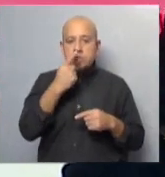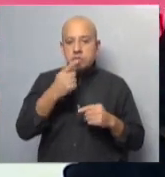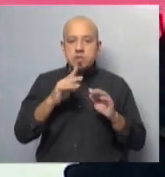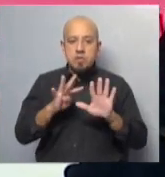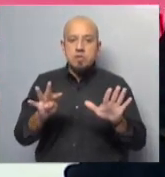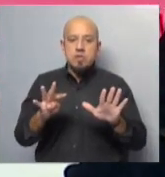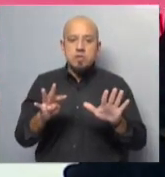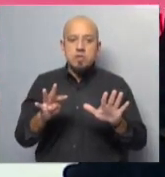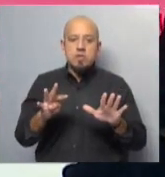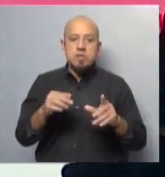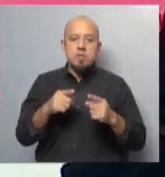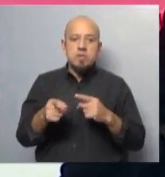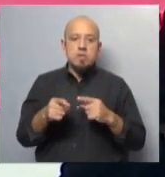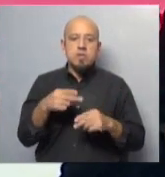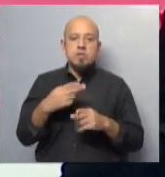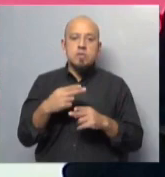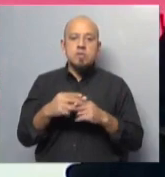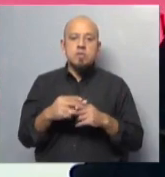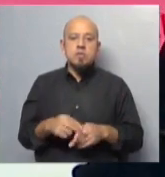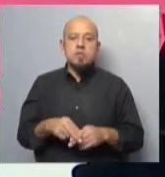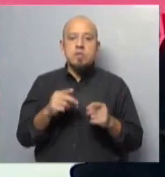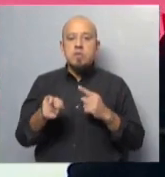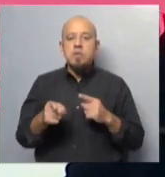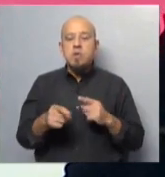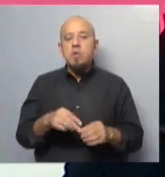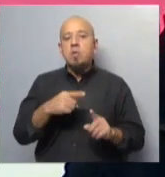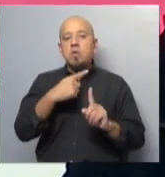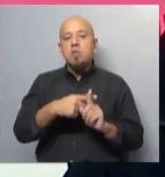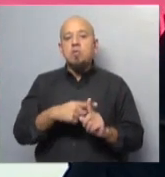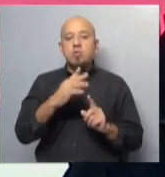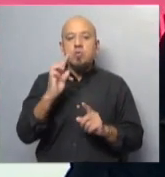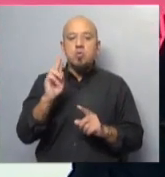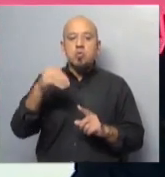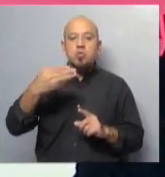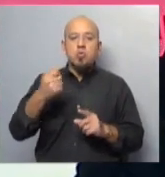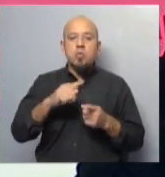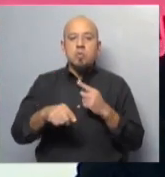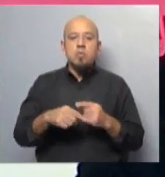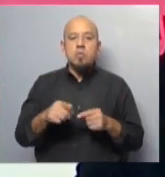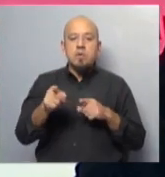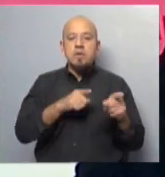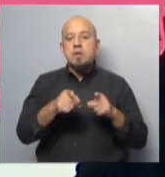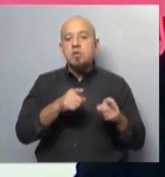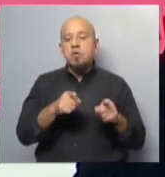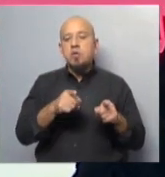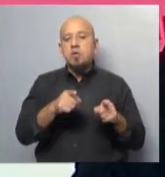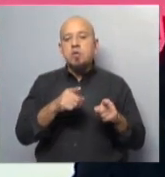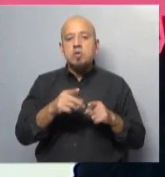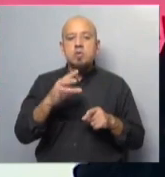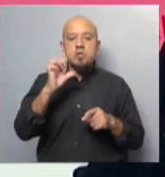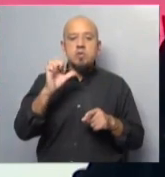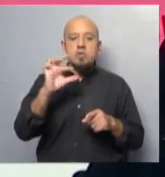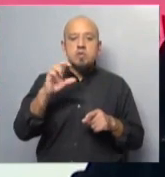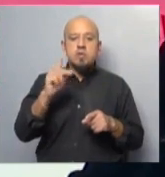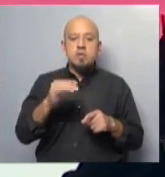2019, que se llama Cuando pase sobre mi tumba, dirigida y escrita por Sergio Blanco. Aquí estoy